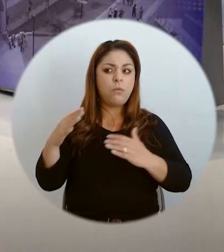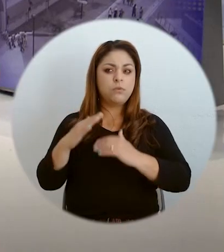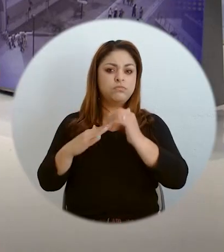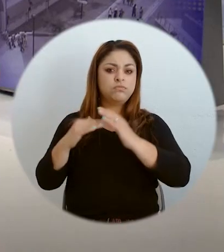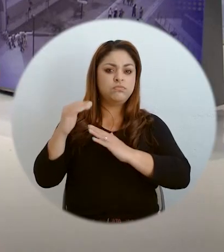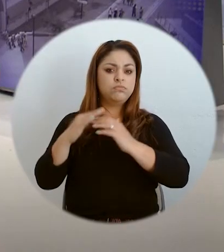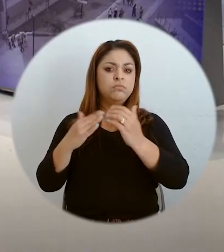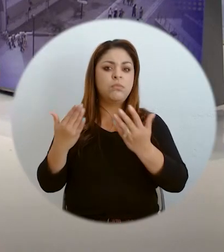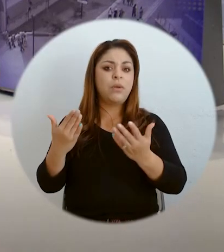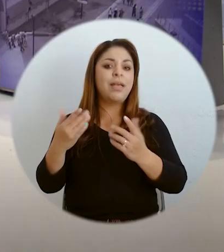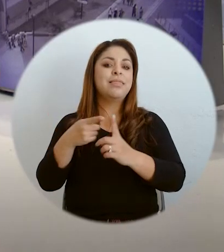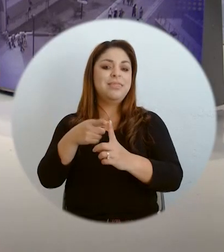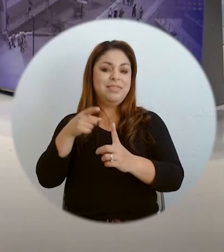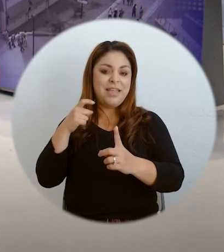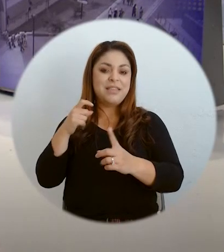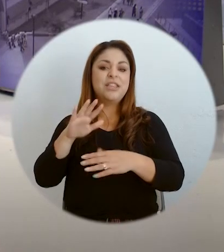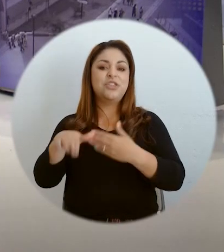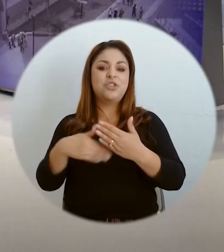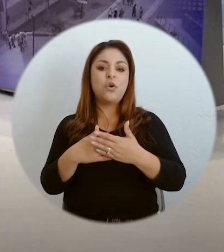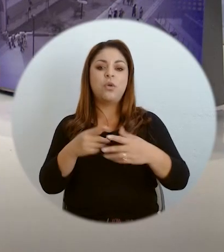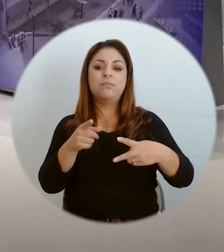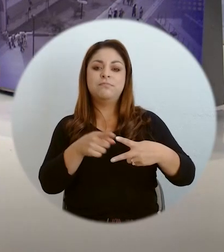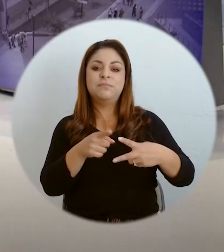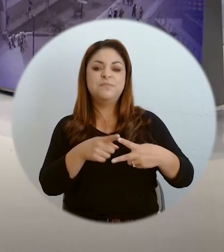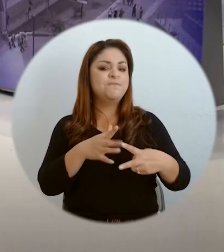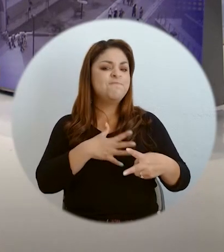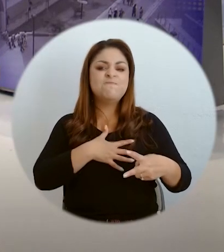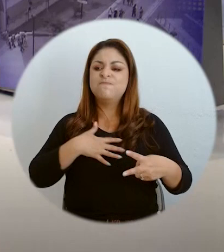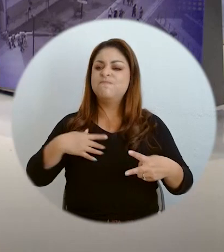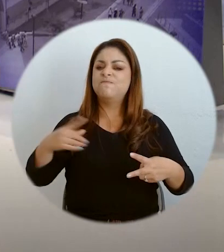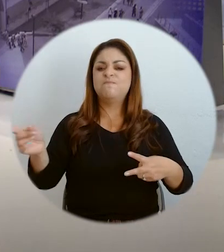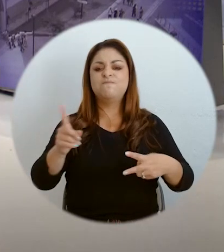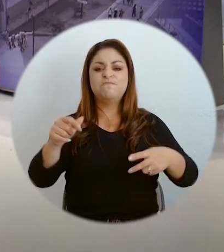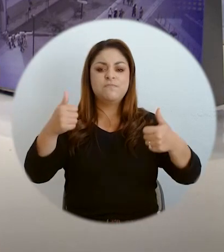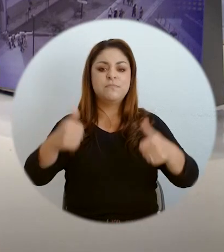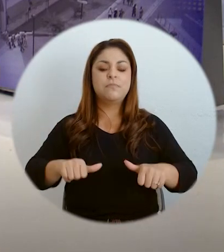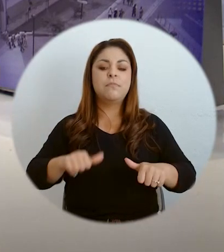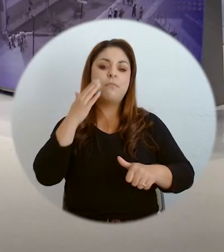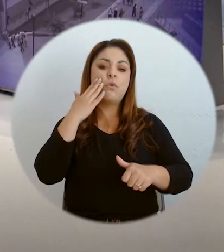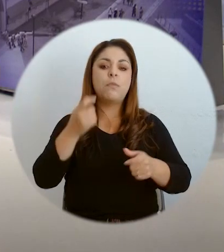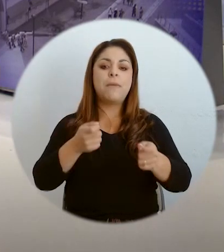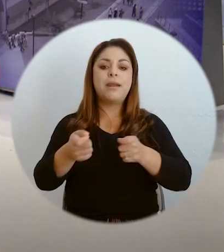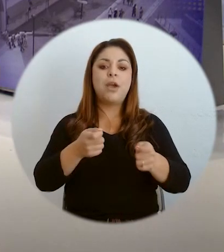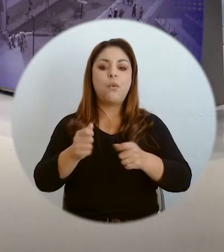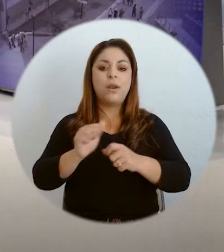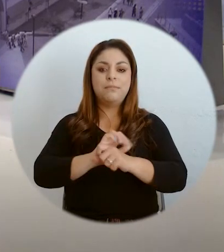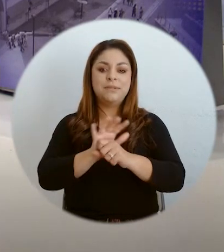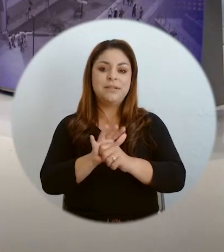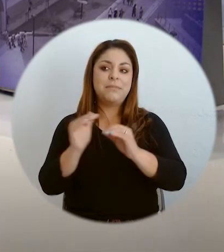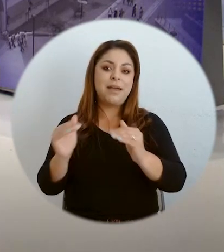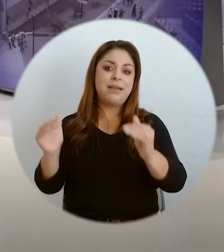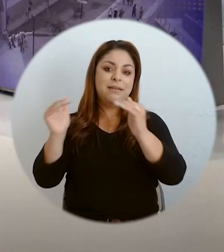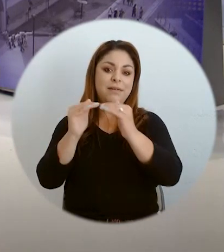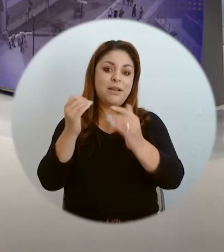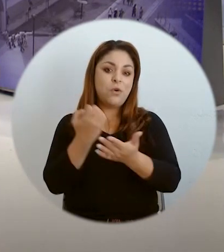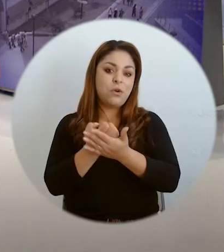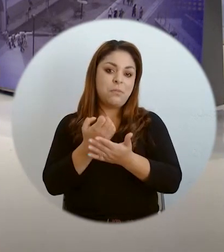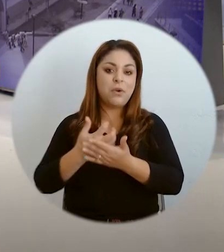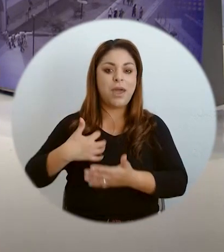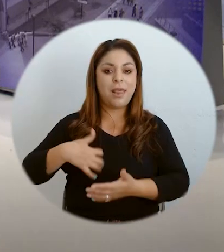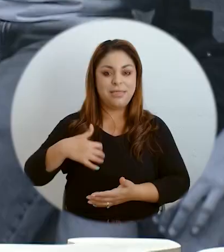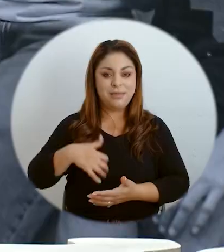liderazgo político y su caudal electoral a partir de todo el desencanto por el manejo de la pandemia a nivel económico en Argentina.